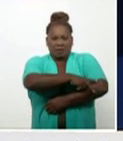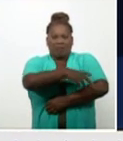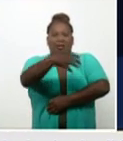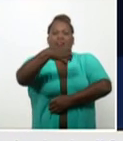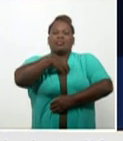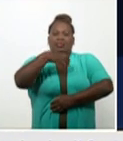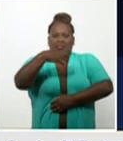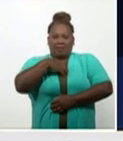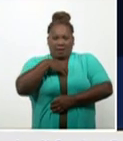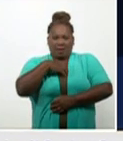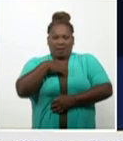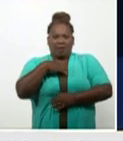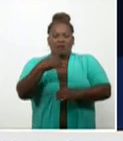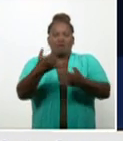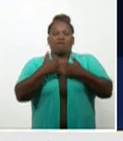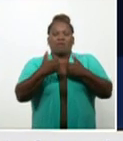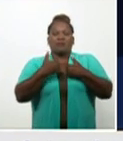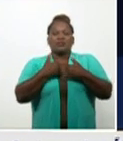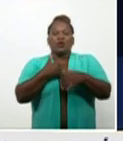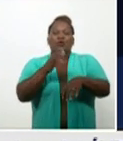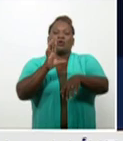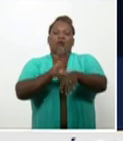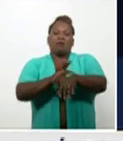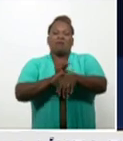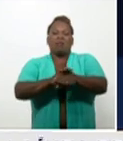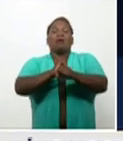con reporte de casos de COVID,